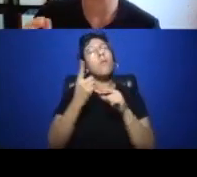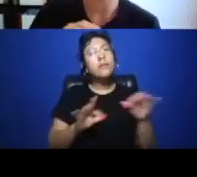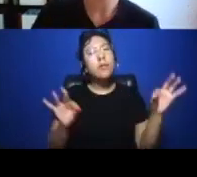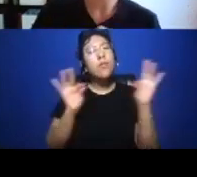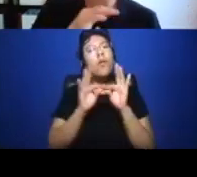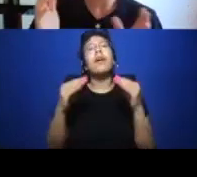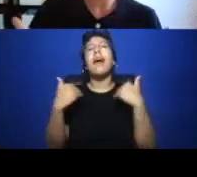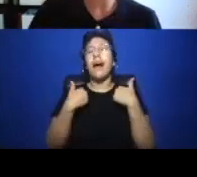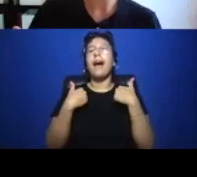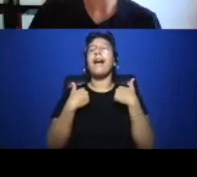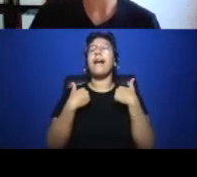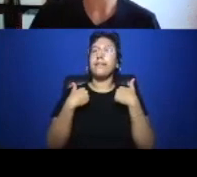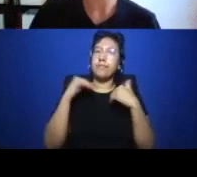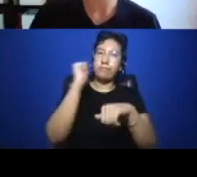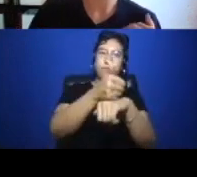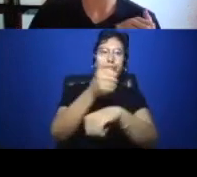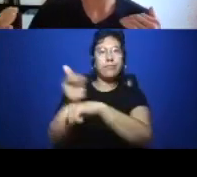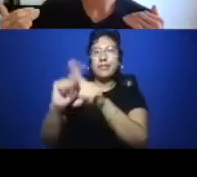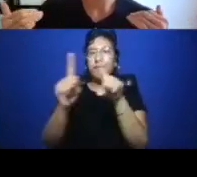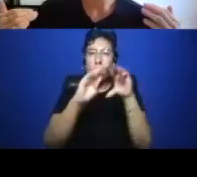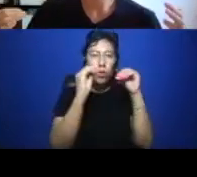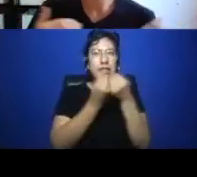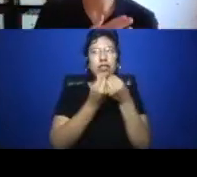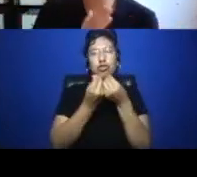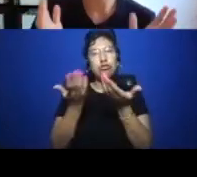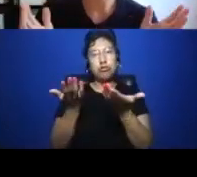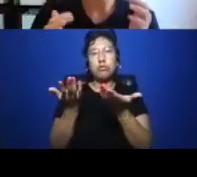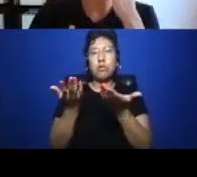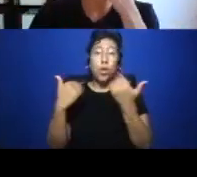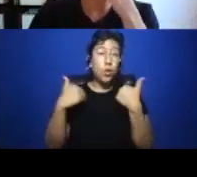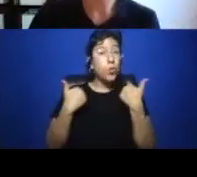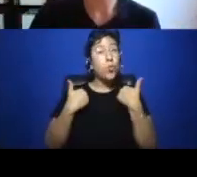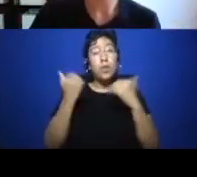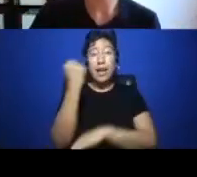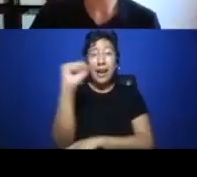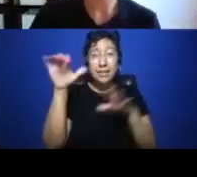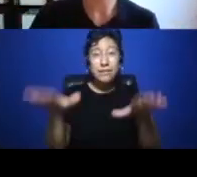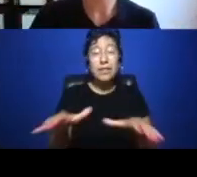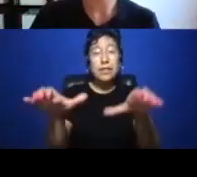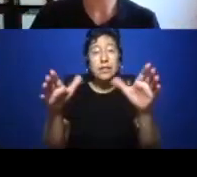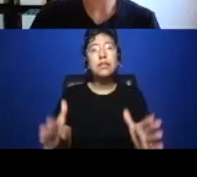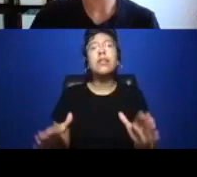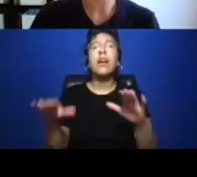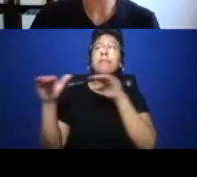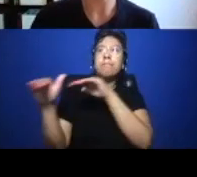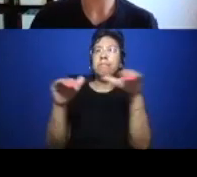Es bueno implementar en diferentes organizaciones donde tienes que